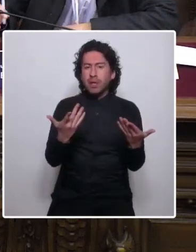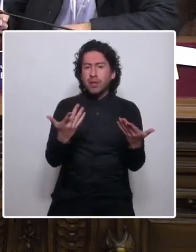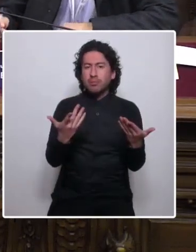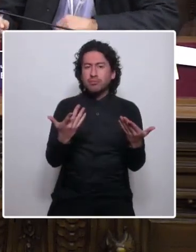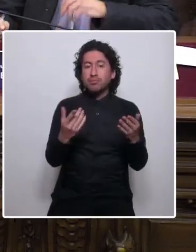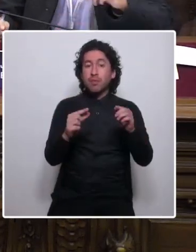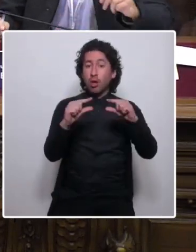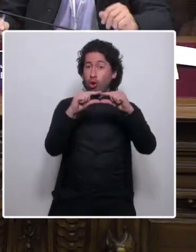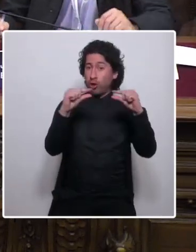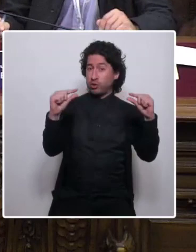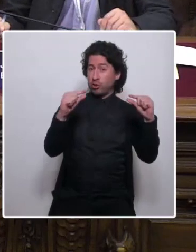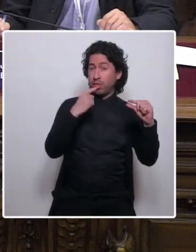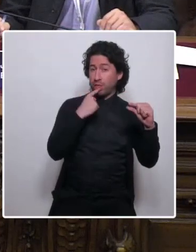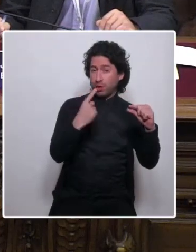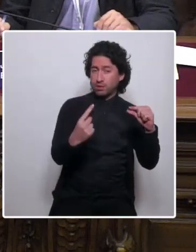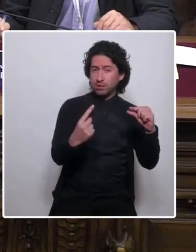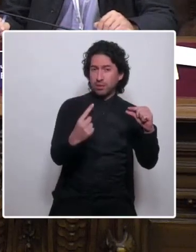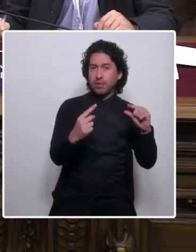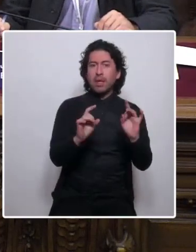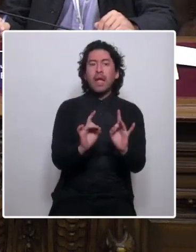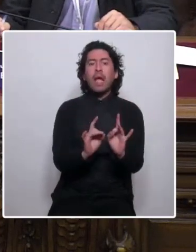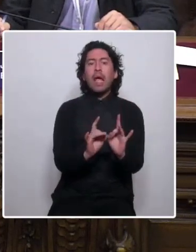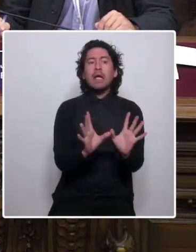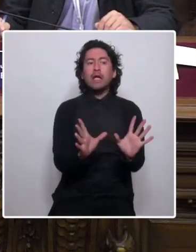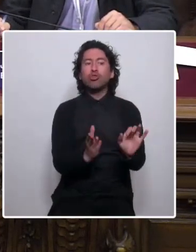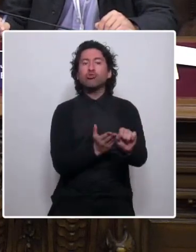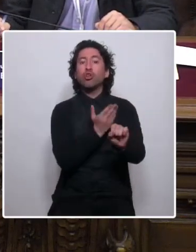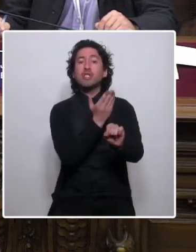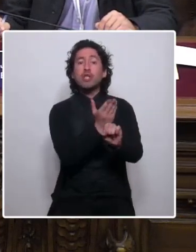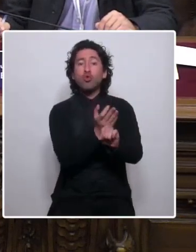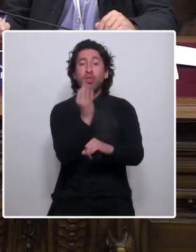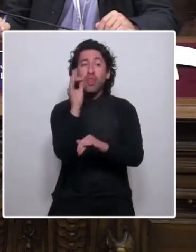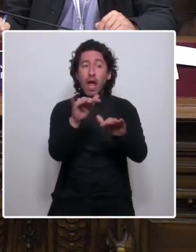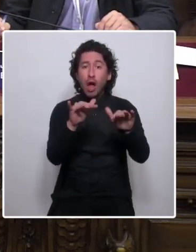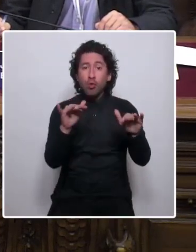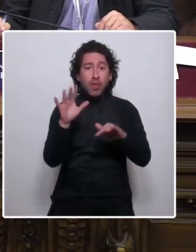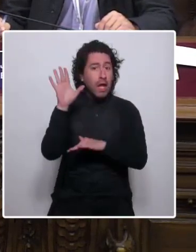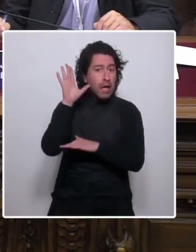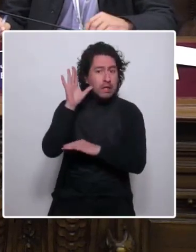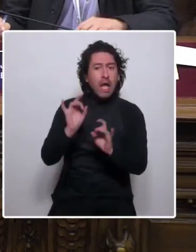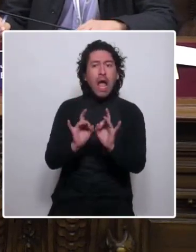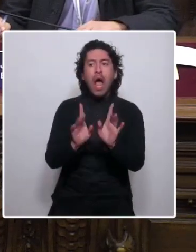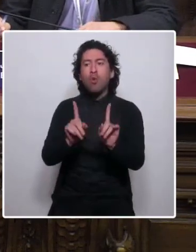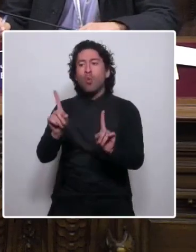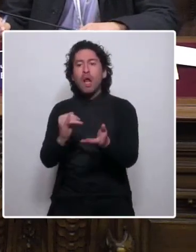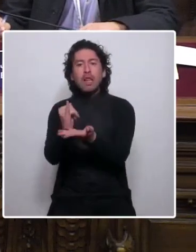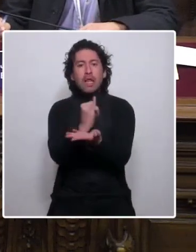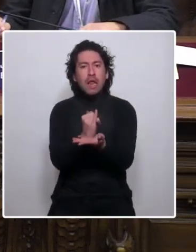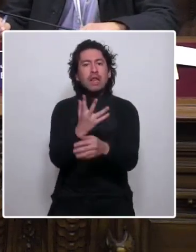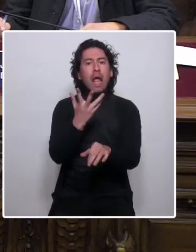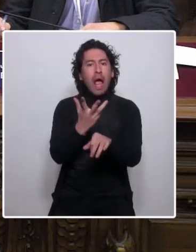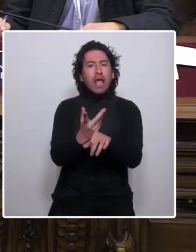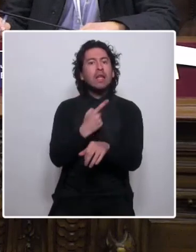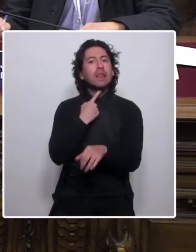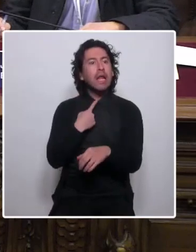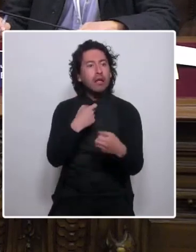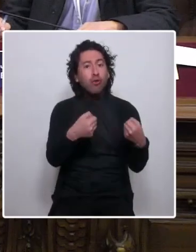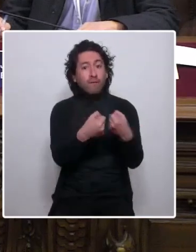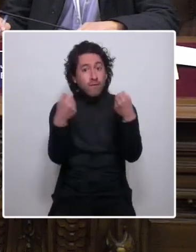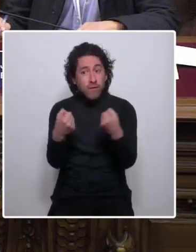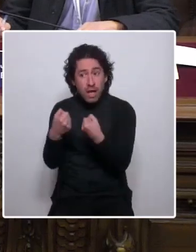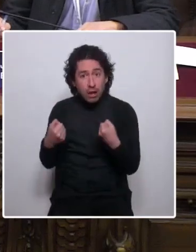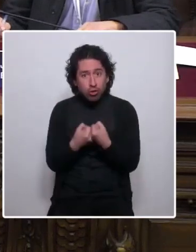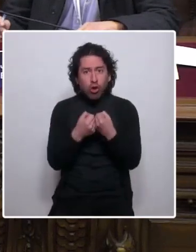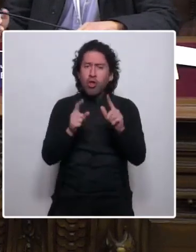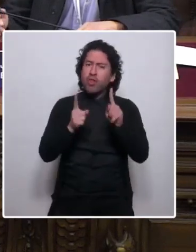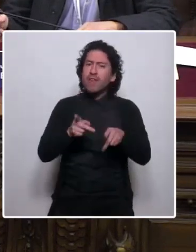la oración que dice: en caso de solicitud de audiencia de alguna entidad que pueda tener conflicto de interés, deberá